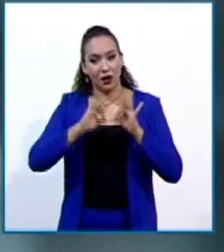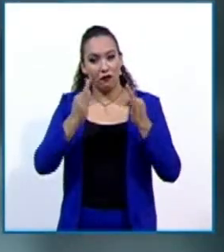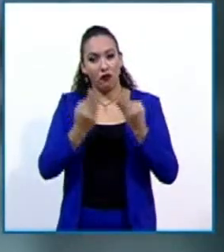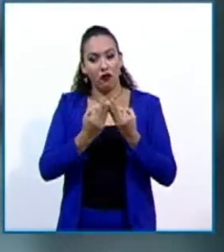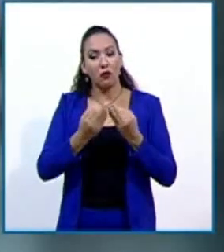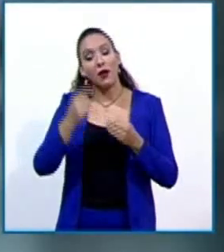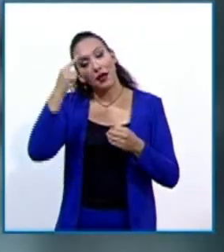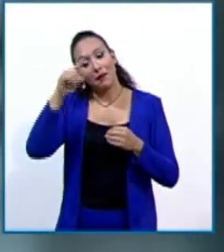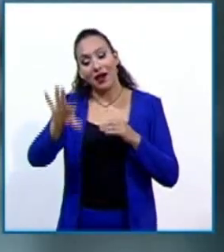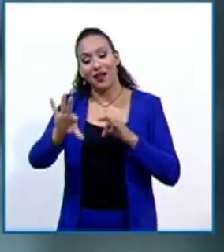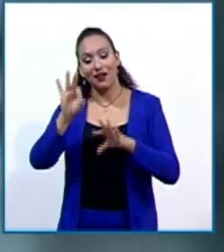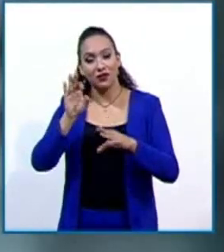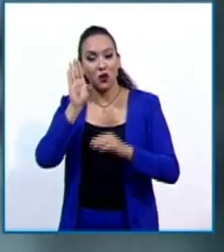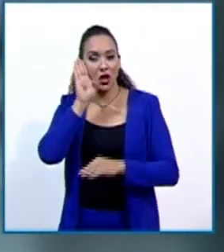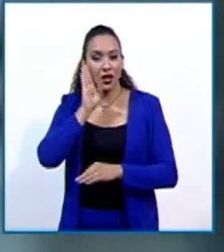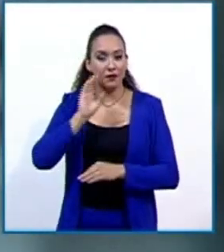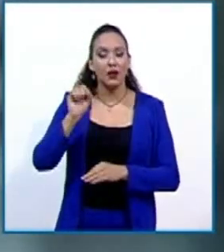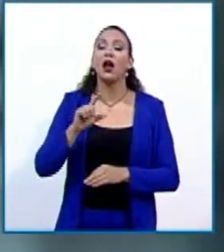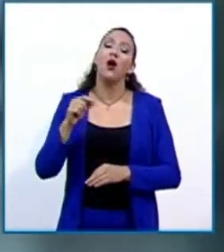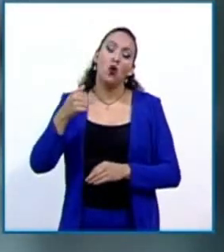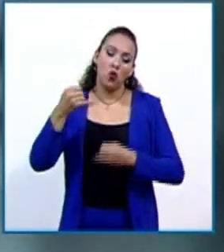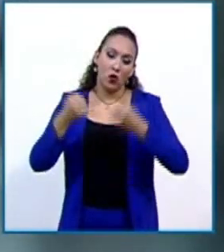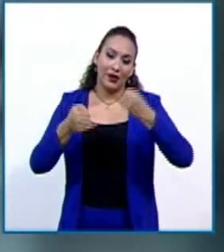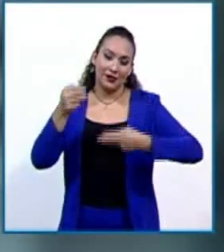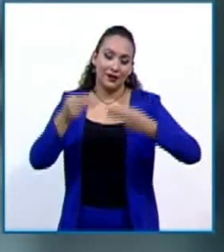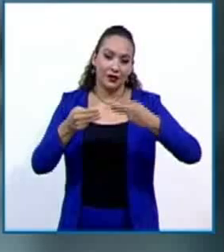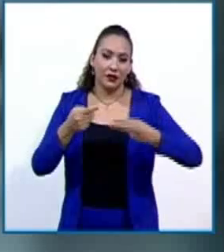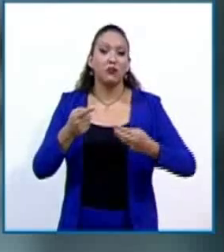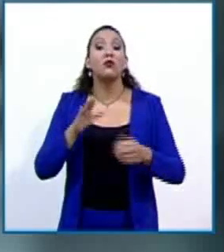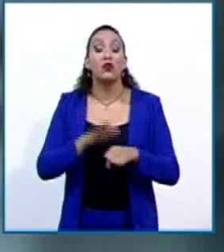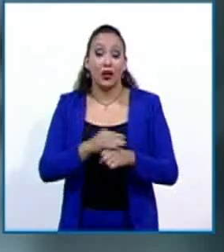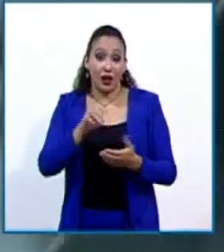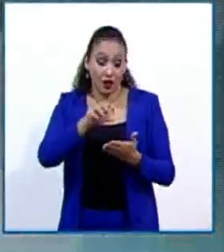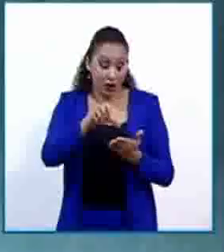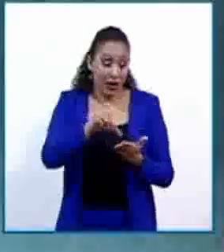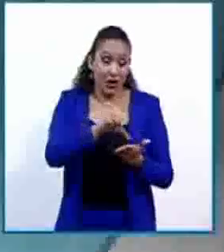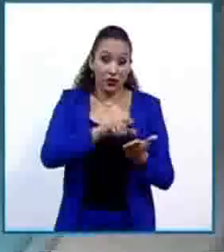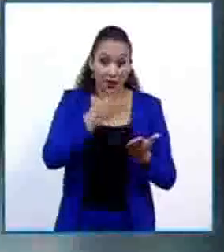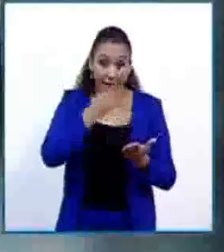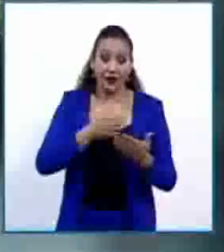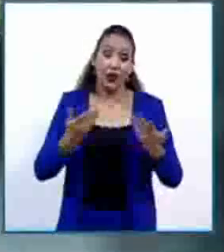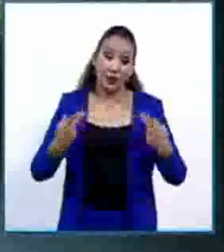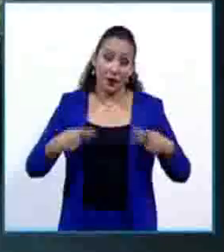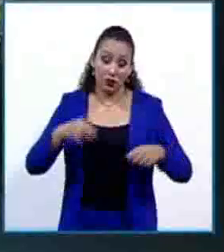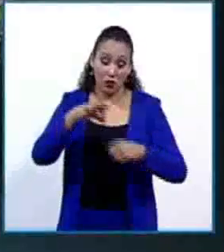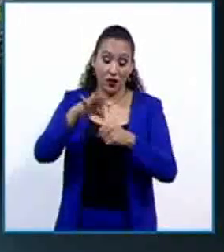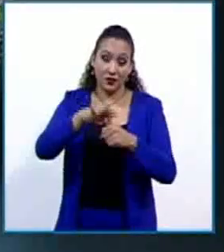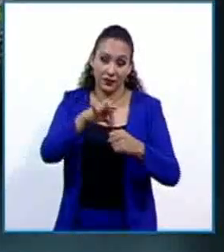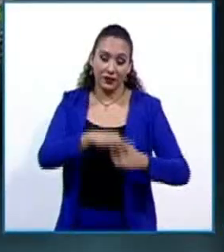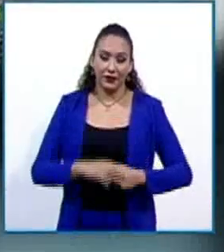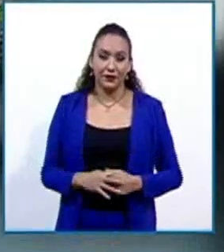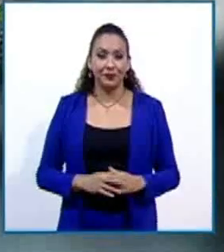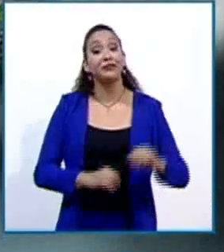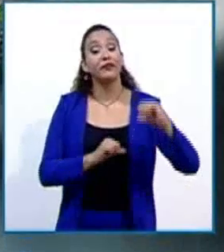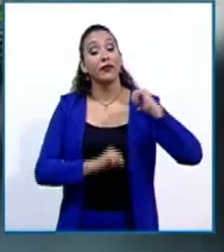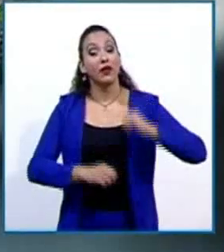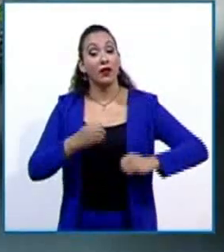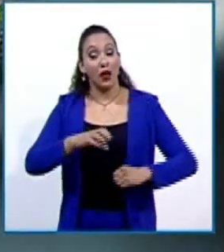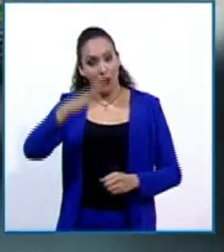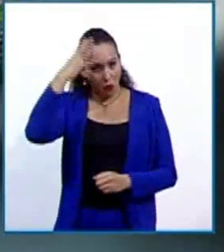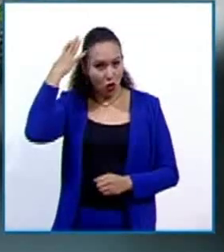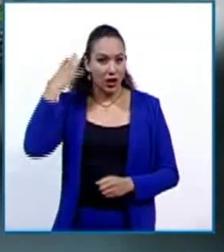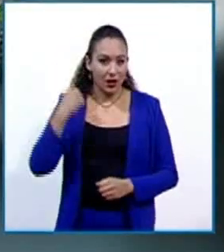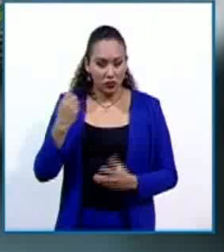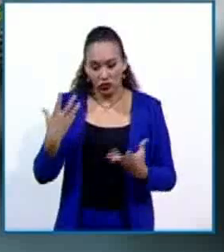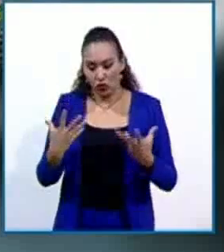de la Judicatura, establecido en la Constitución Federal por voto popular. El Poder Judicial de Morelos, en